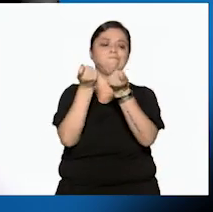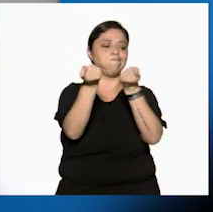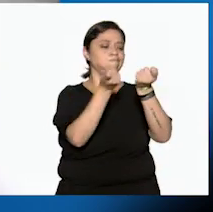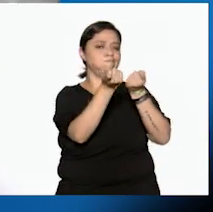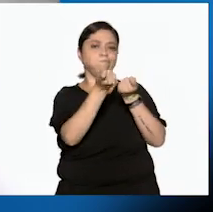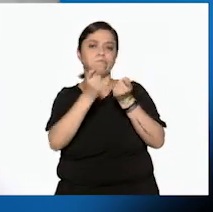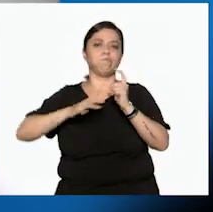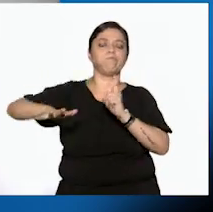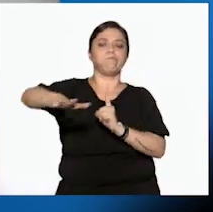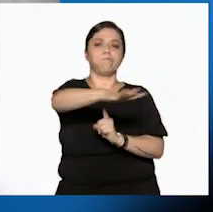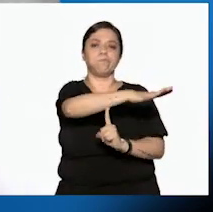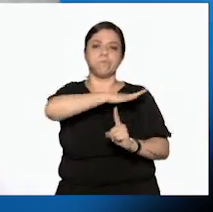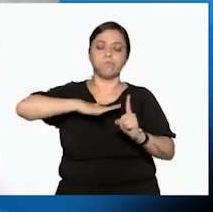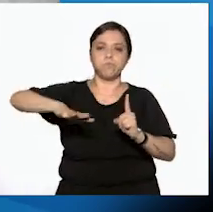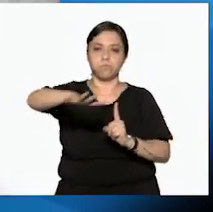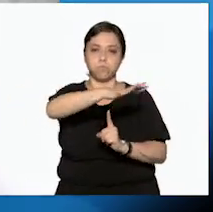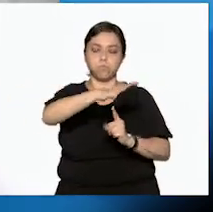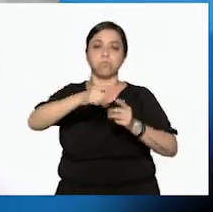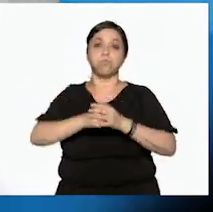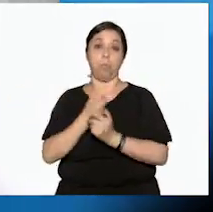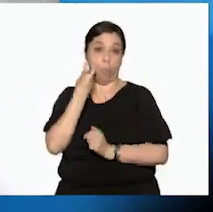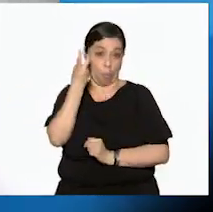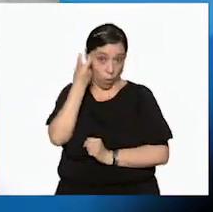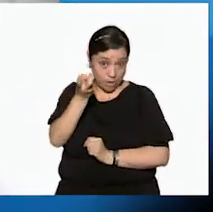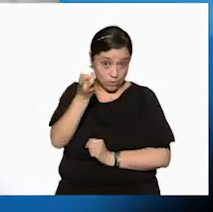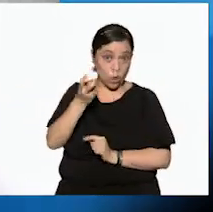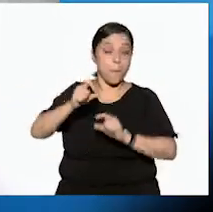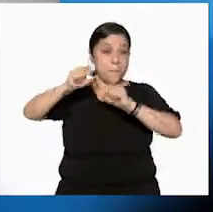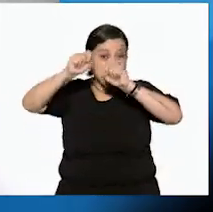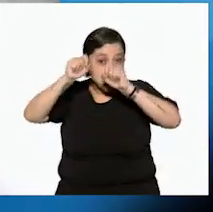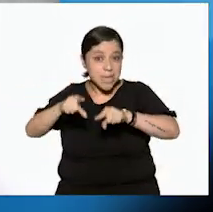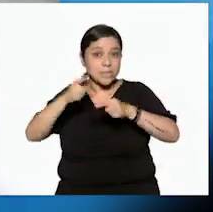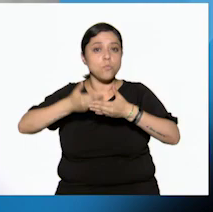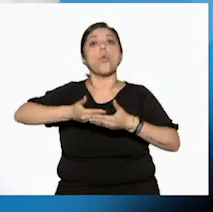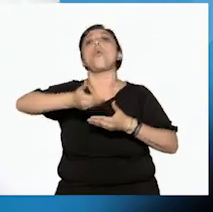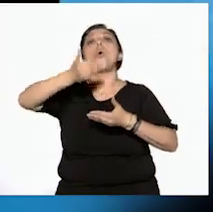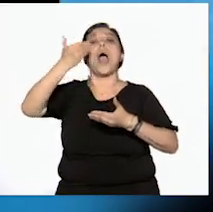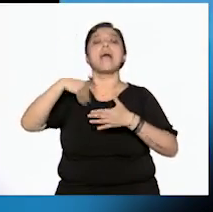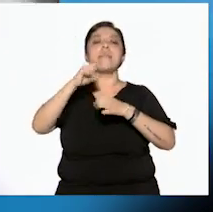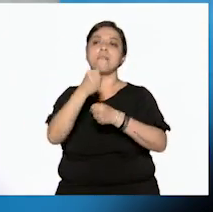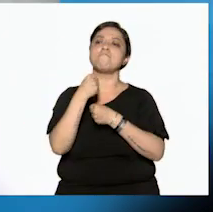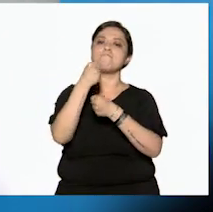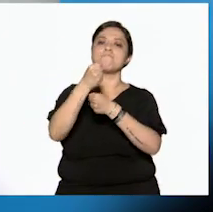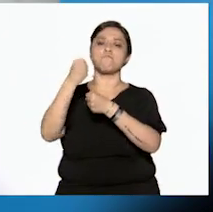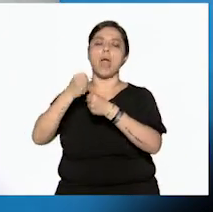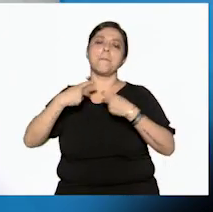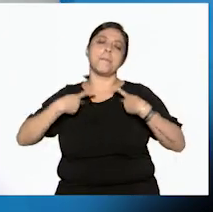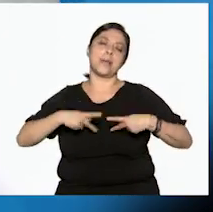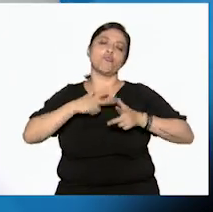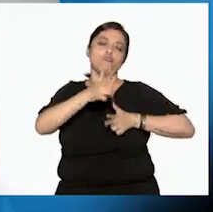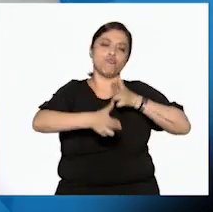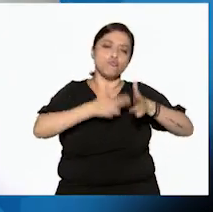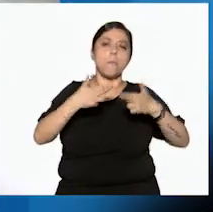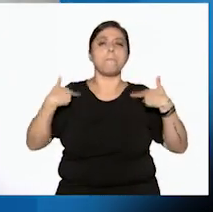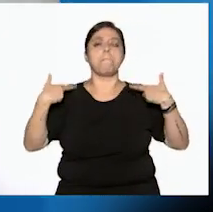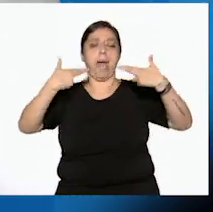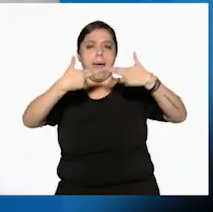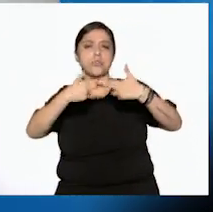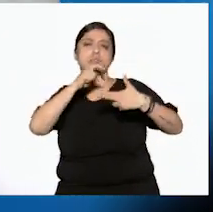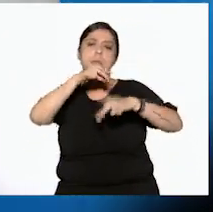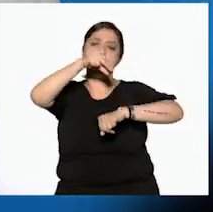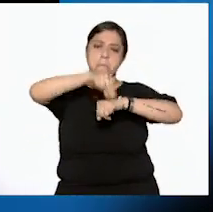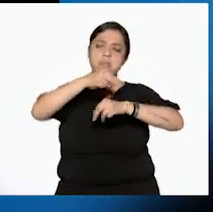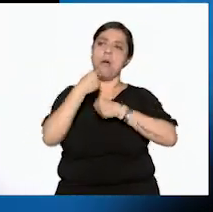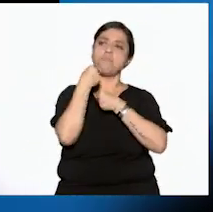a la sociedad. Por esta misma causa, ya habían levantado la voz ferrocarrileros, maestros y